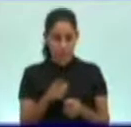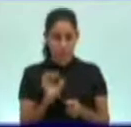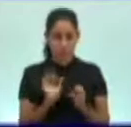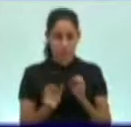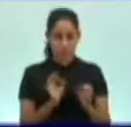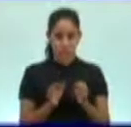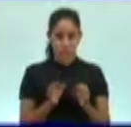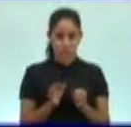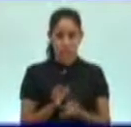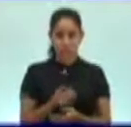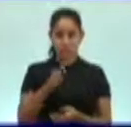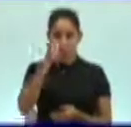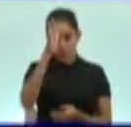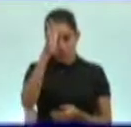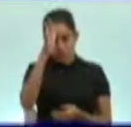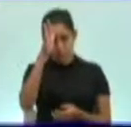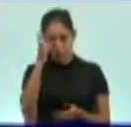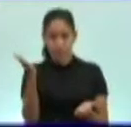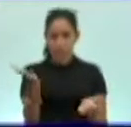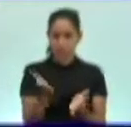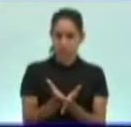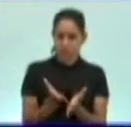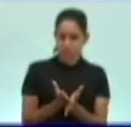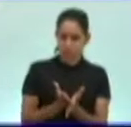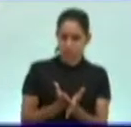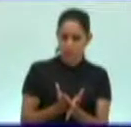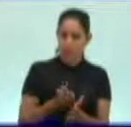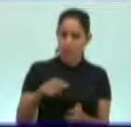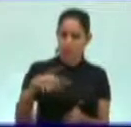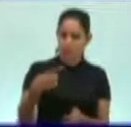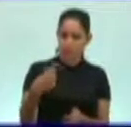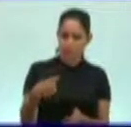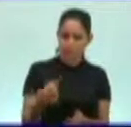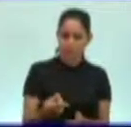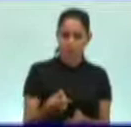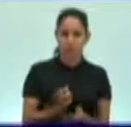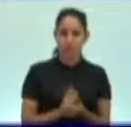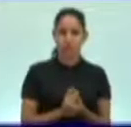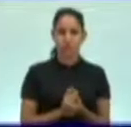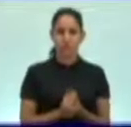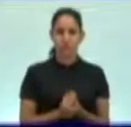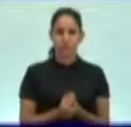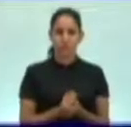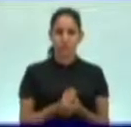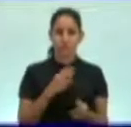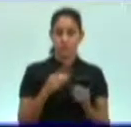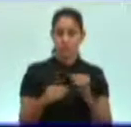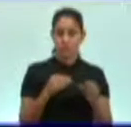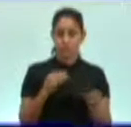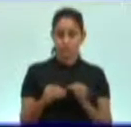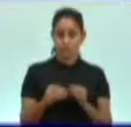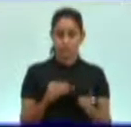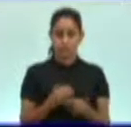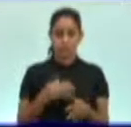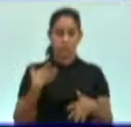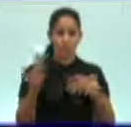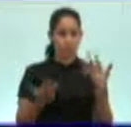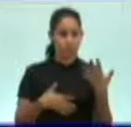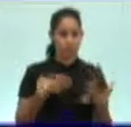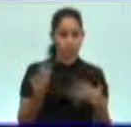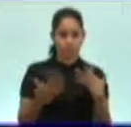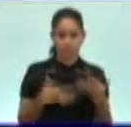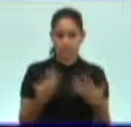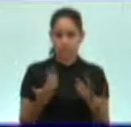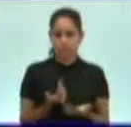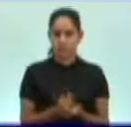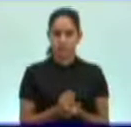político ideológico el trabajo sistemático con la ley, con la propia resolución, a través de los matutinos, de